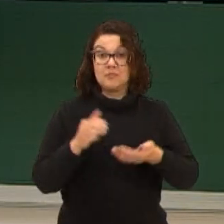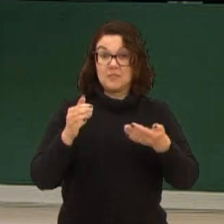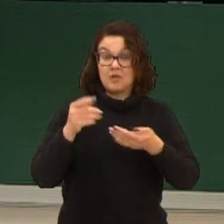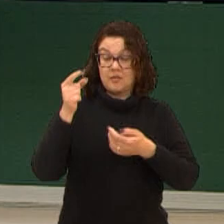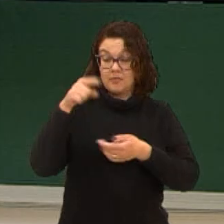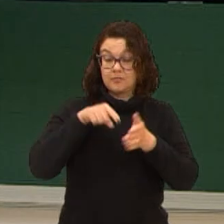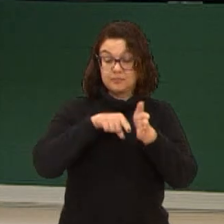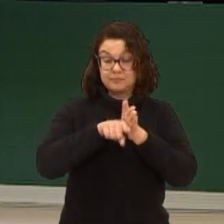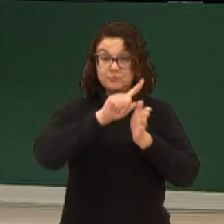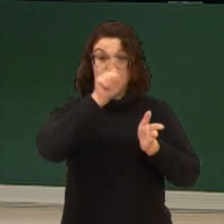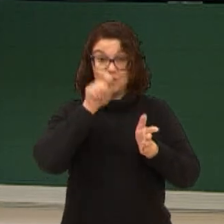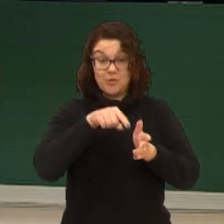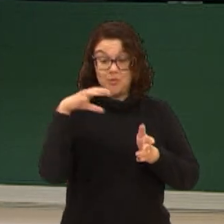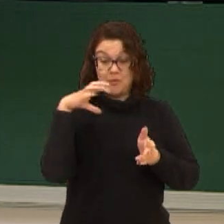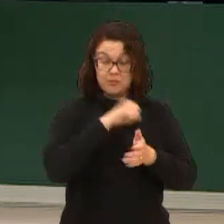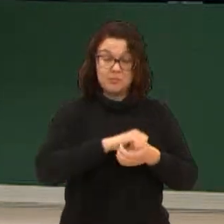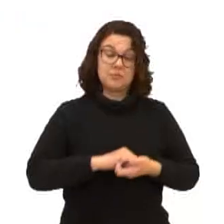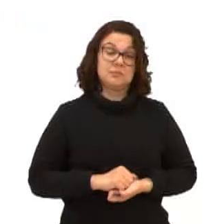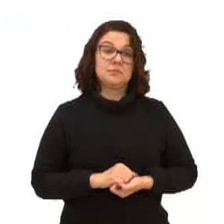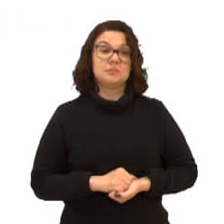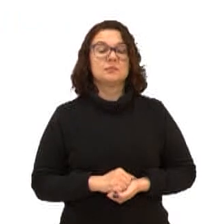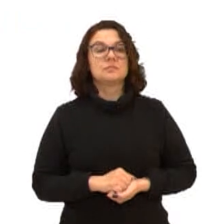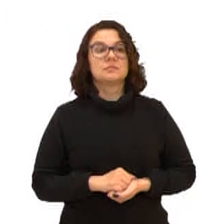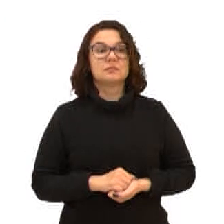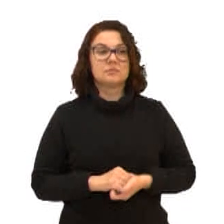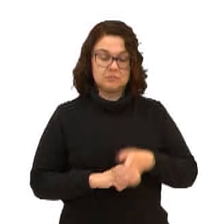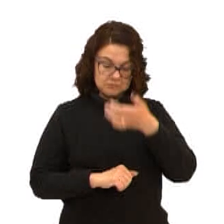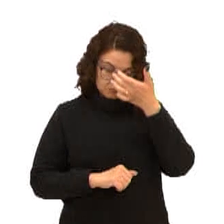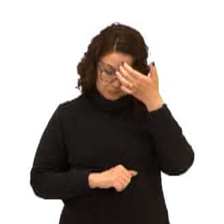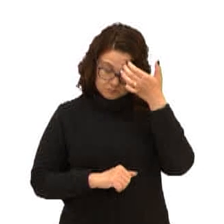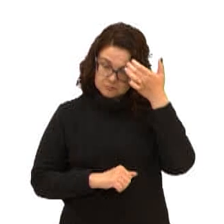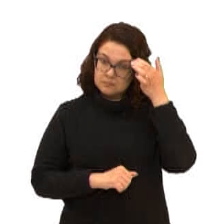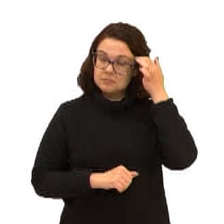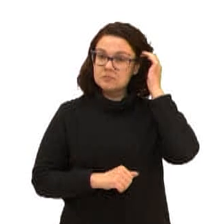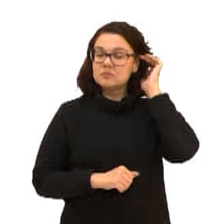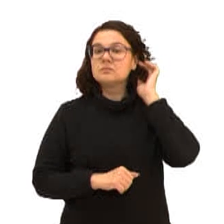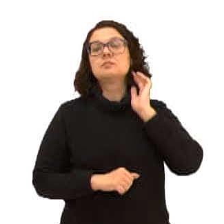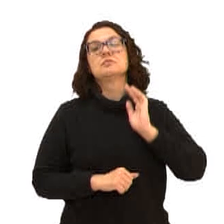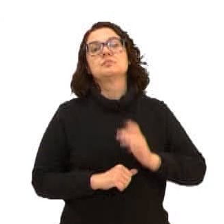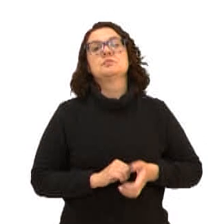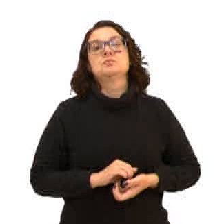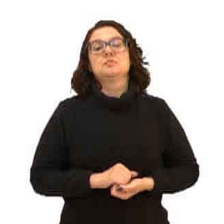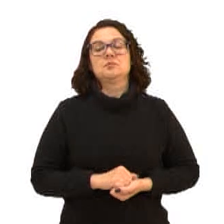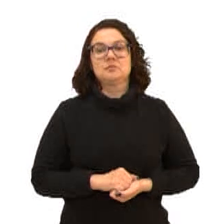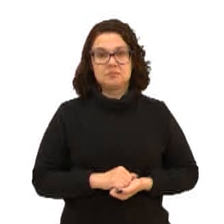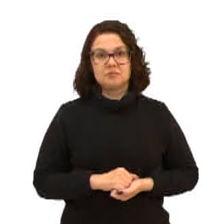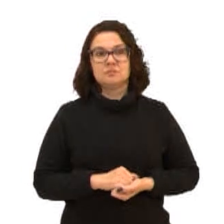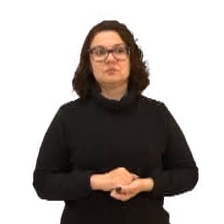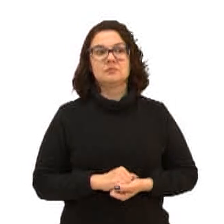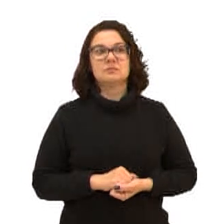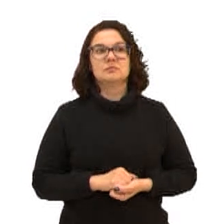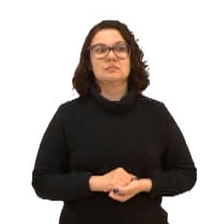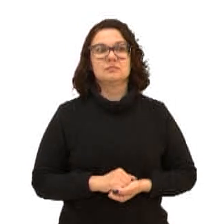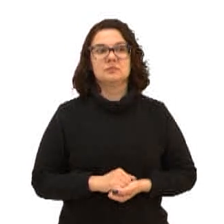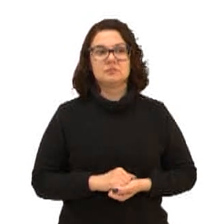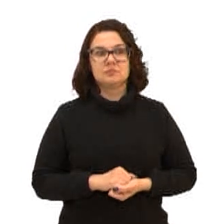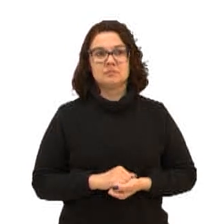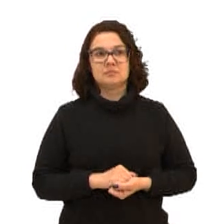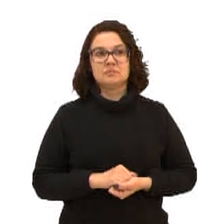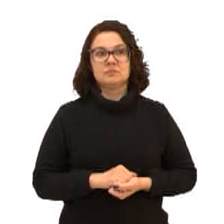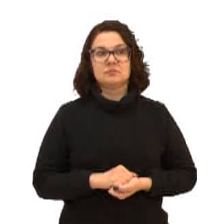nuestro quiz. En la actividad 1 tenemos ahí, señala las